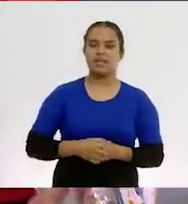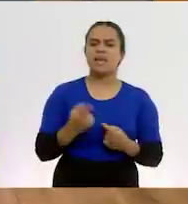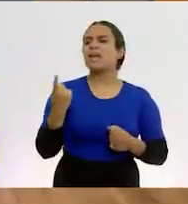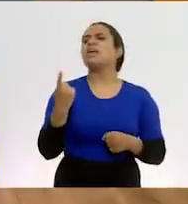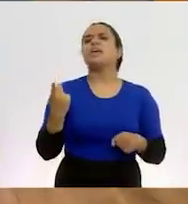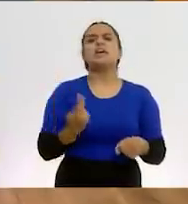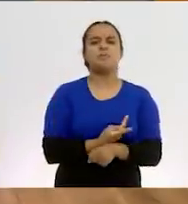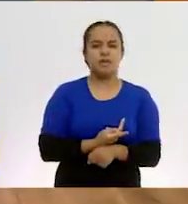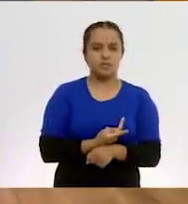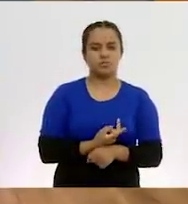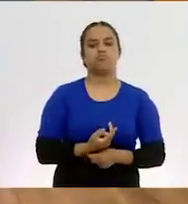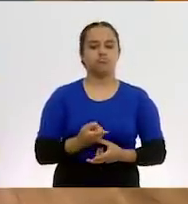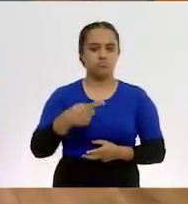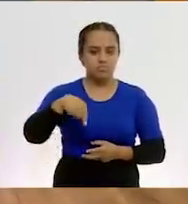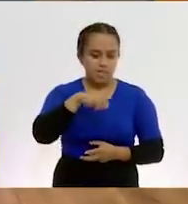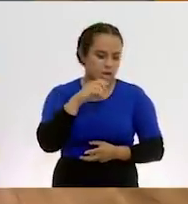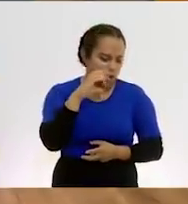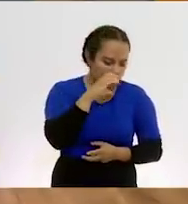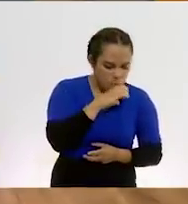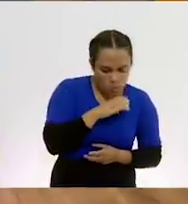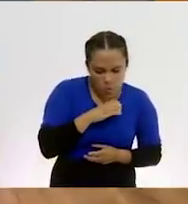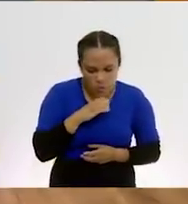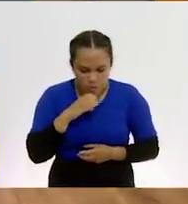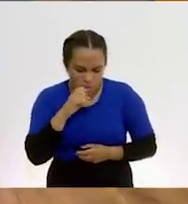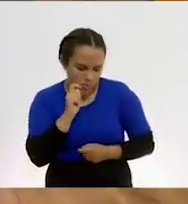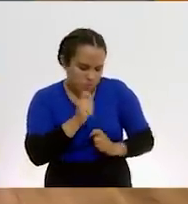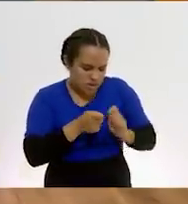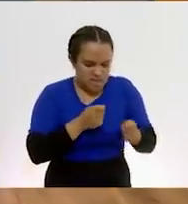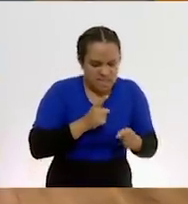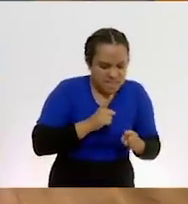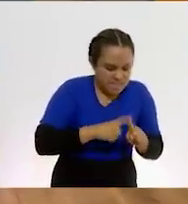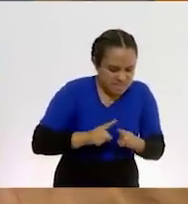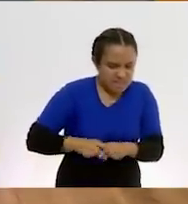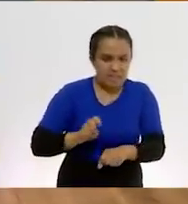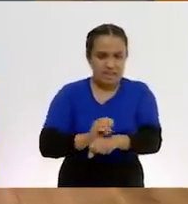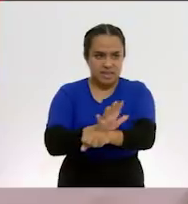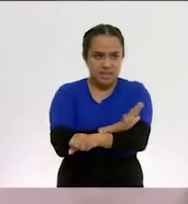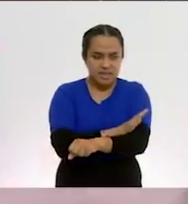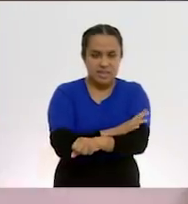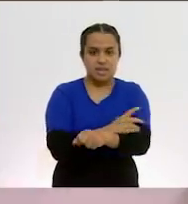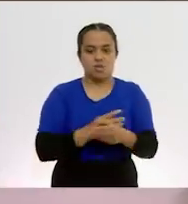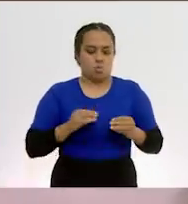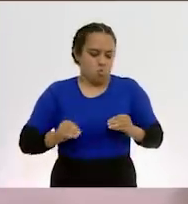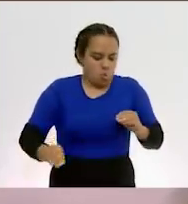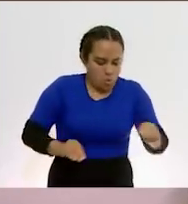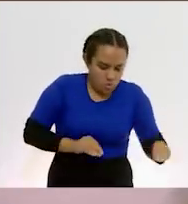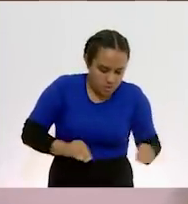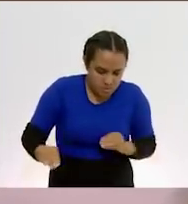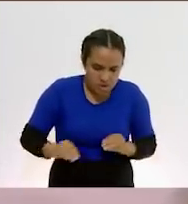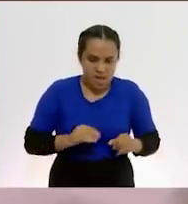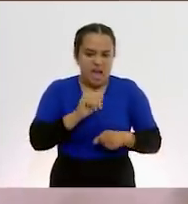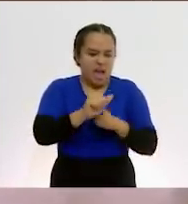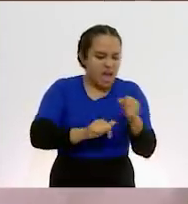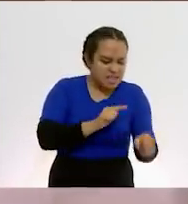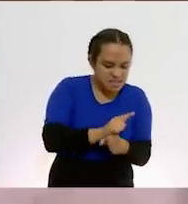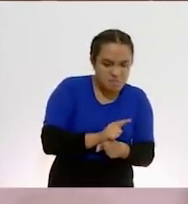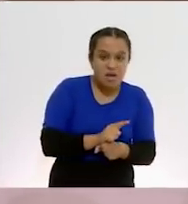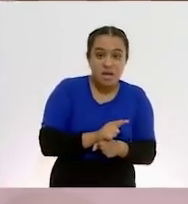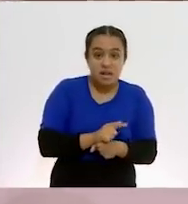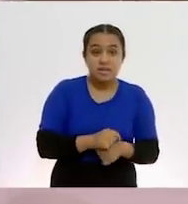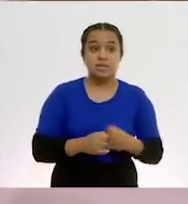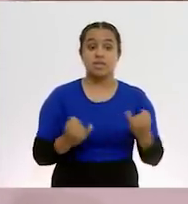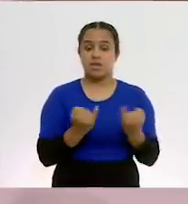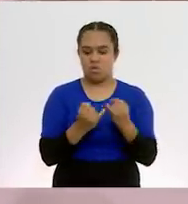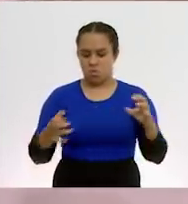pasó? Exploramos las diferentes emociones que tenemos, exploramos movimientos y posturas de animales y sobre todo